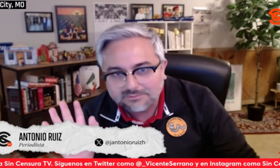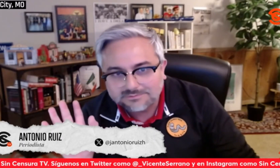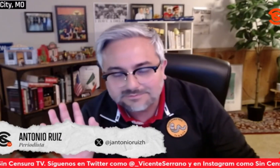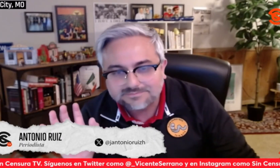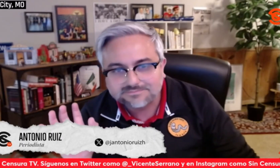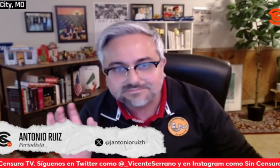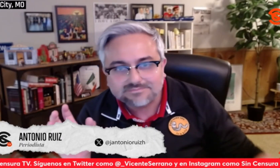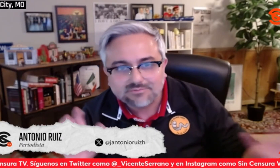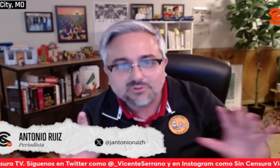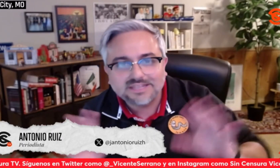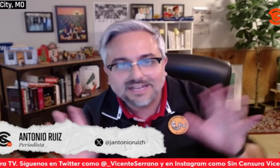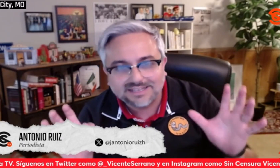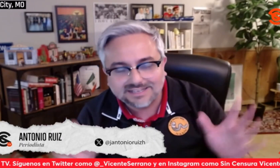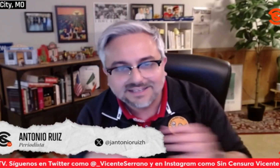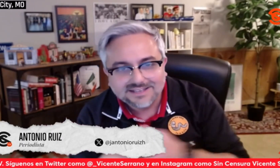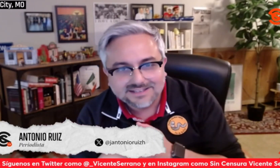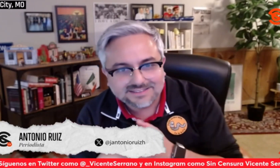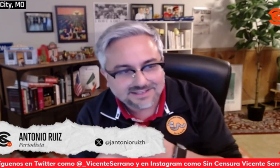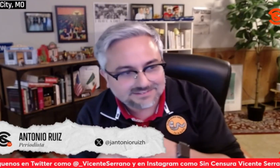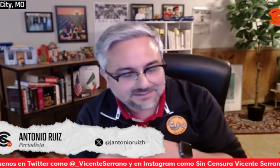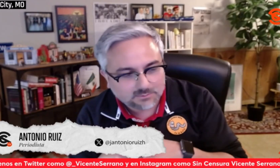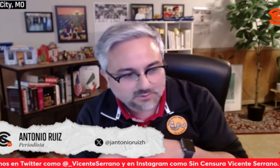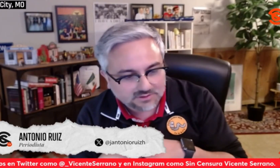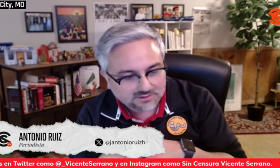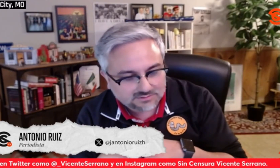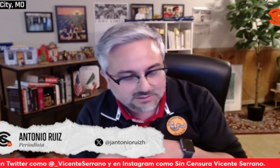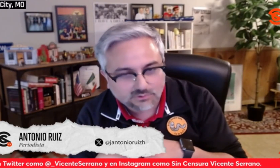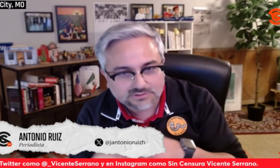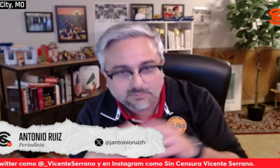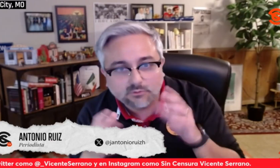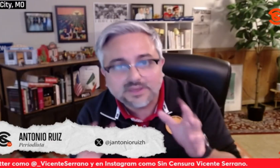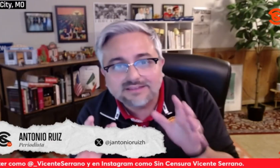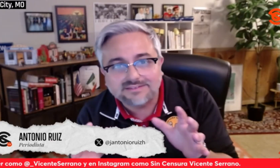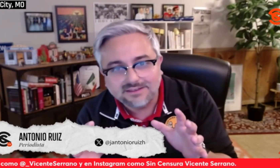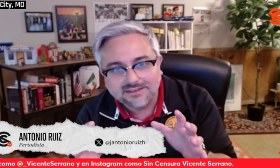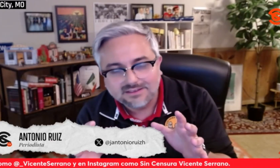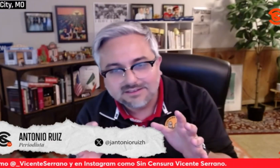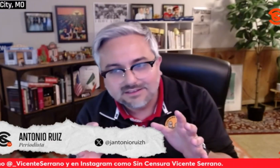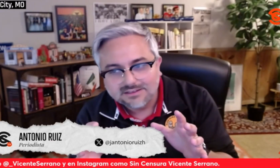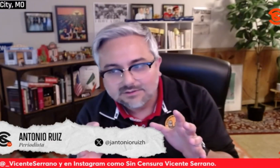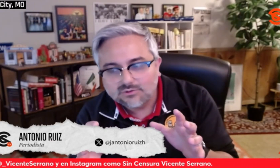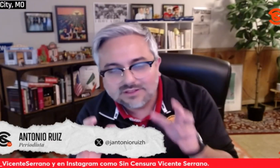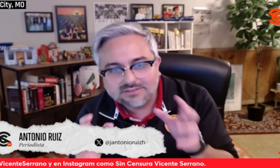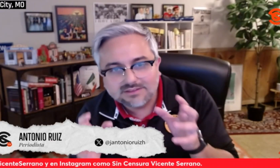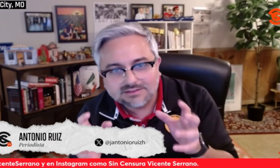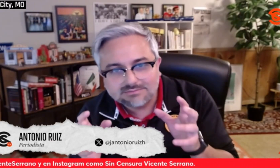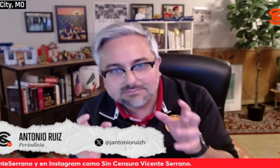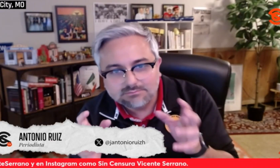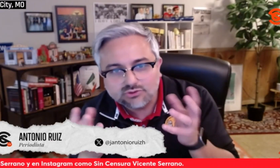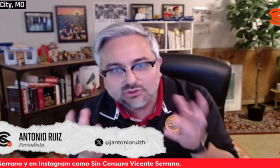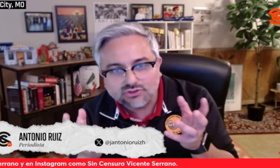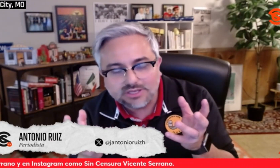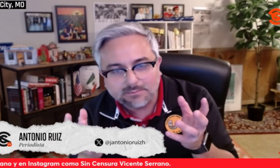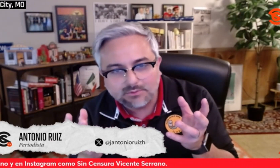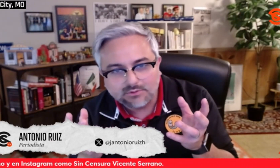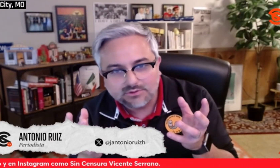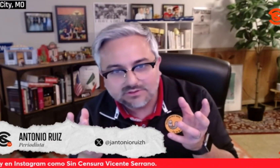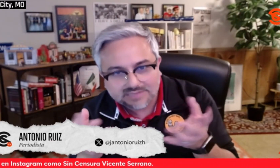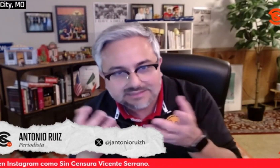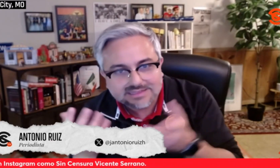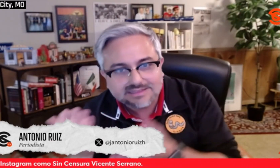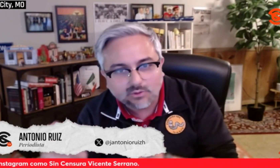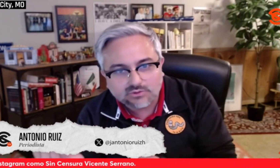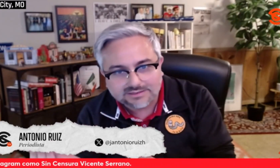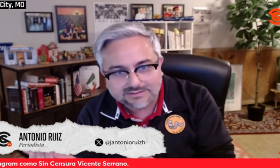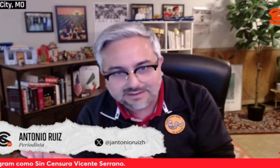también, ¿no? Tendrán que entrar en este tipo de circunstancias. Pero fíjese, Durante mucho tiempo